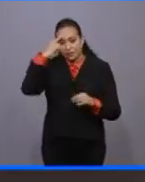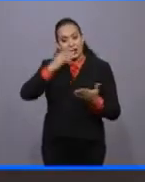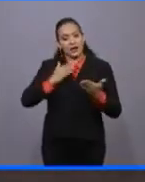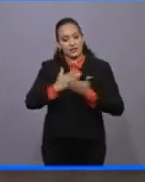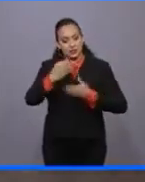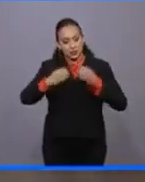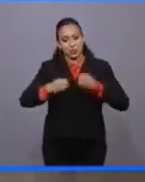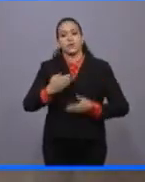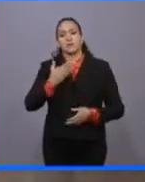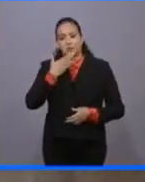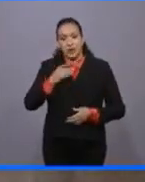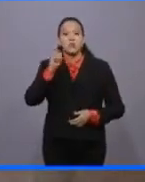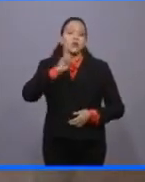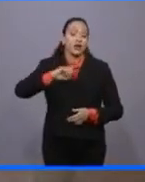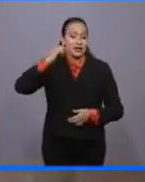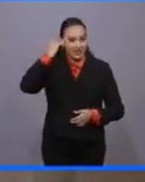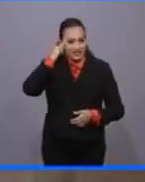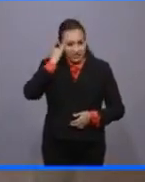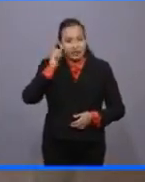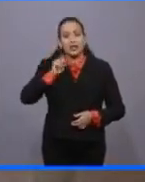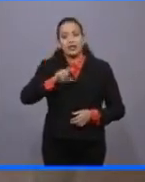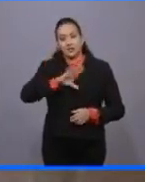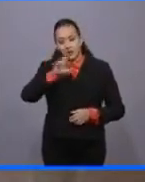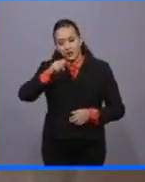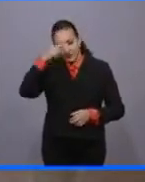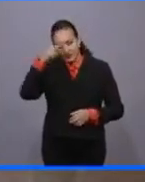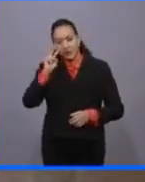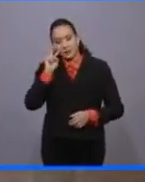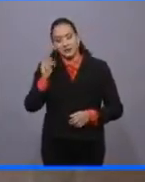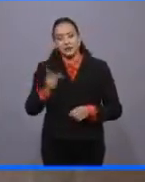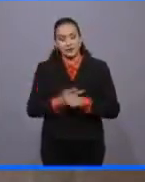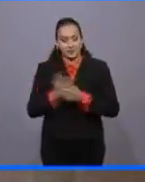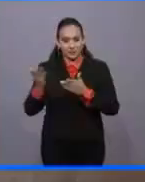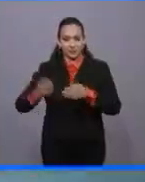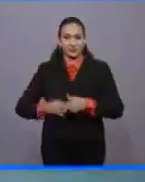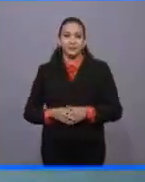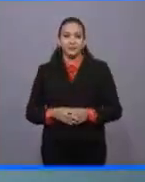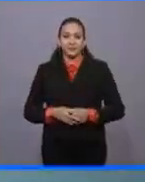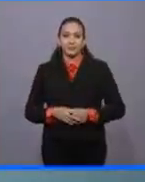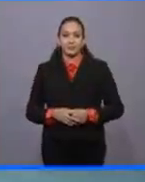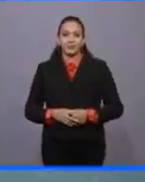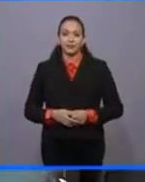las comunidades, mujeres indígenas y afrodescendientes. Escuchemos nuevamente.